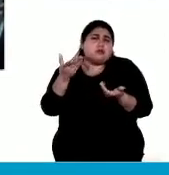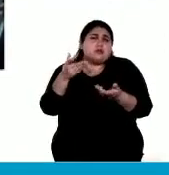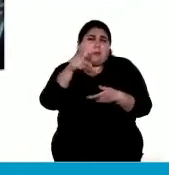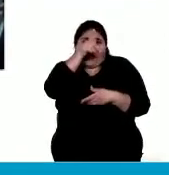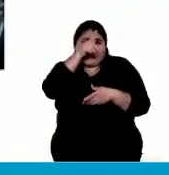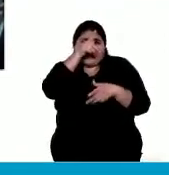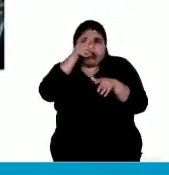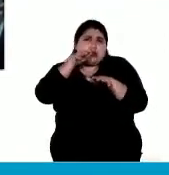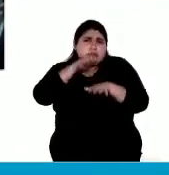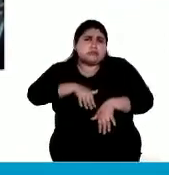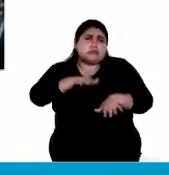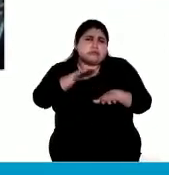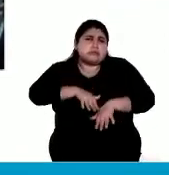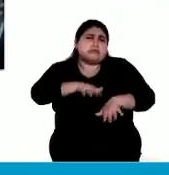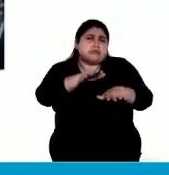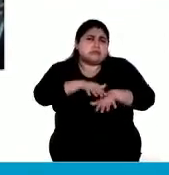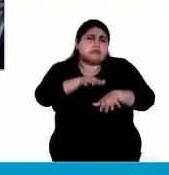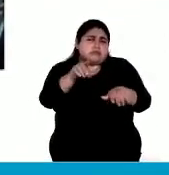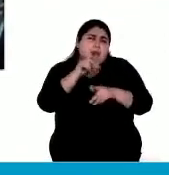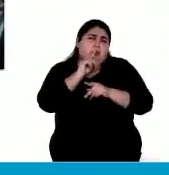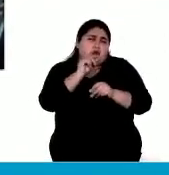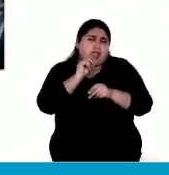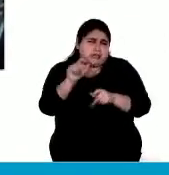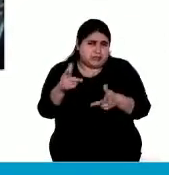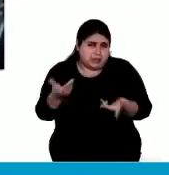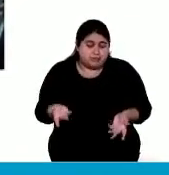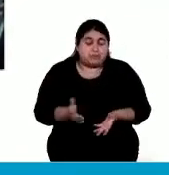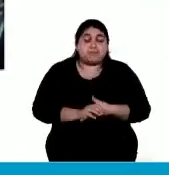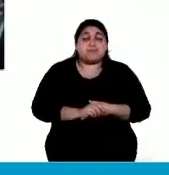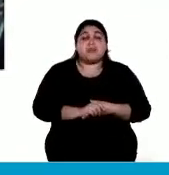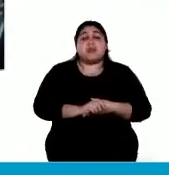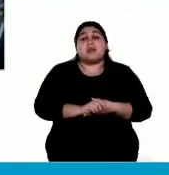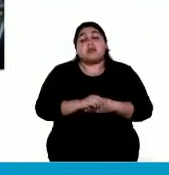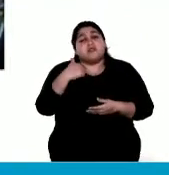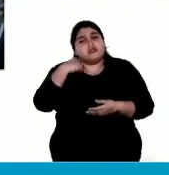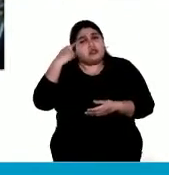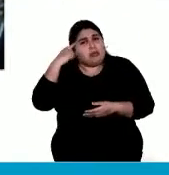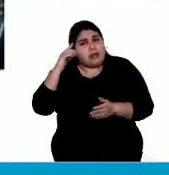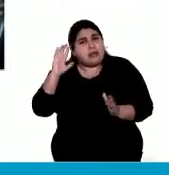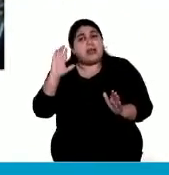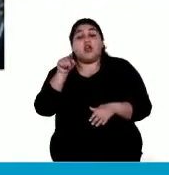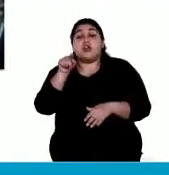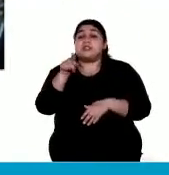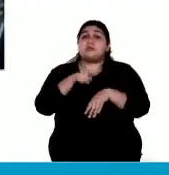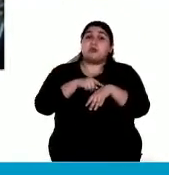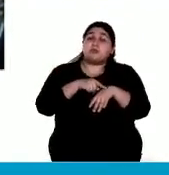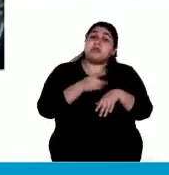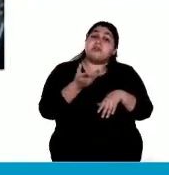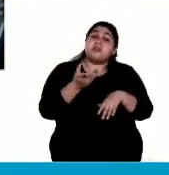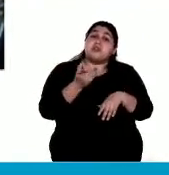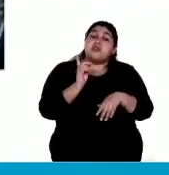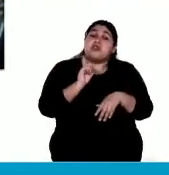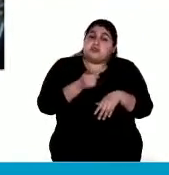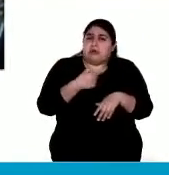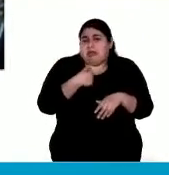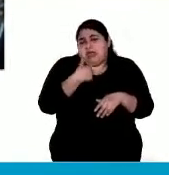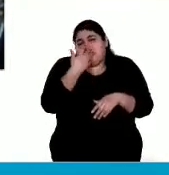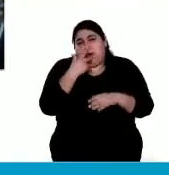policía realizaba su protesta. Creo en ese sentido, y lo voy a